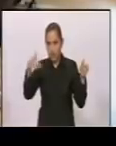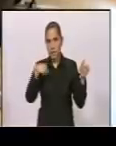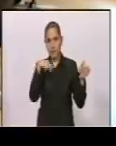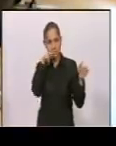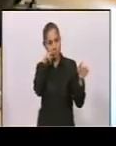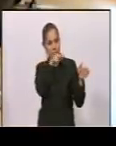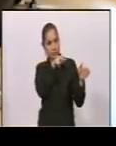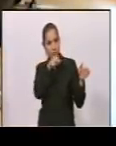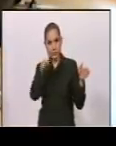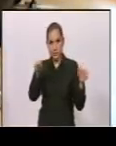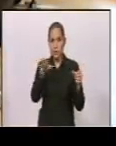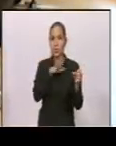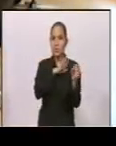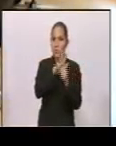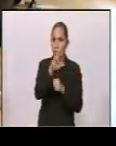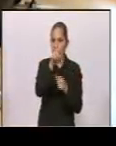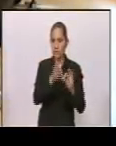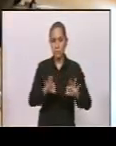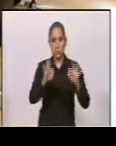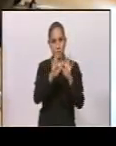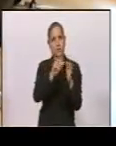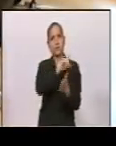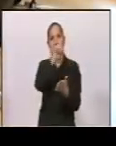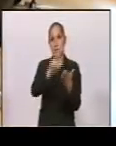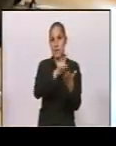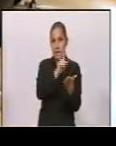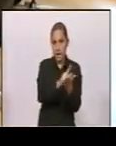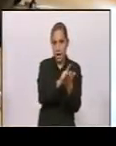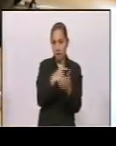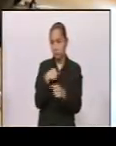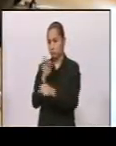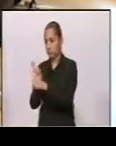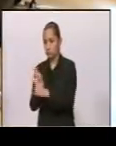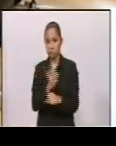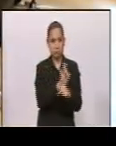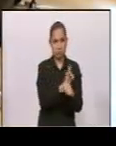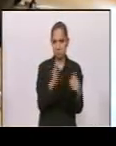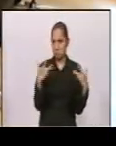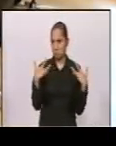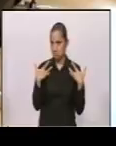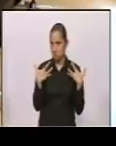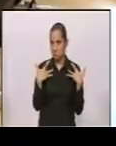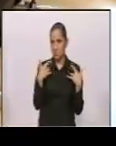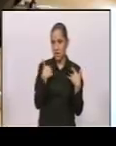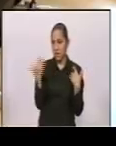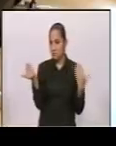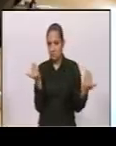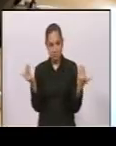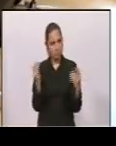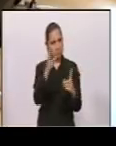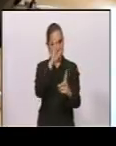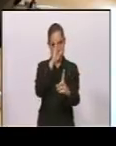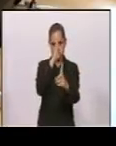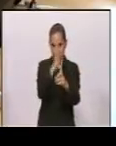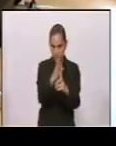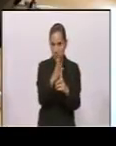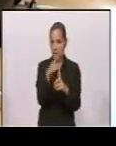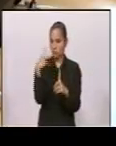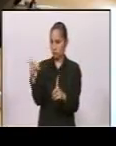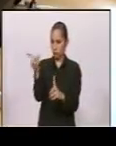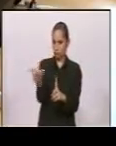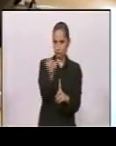de los principios de legalidad, imparcialidad, objetividad, independencia